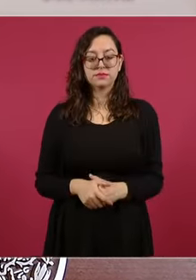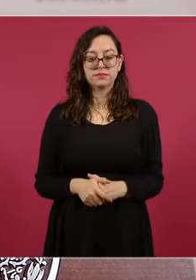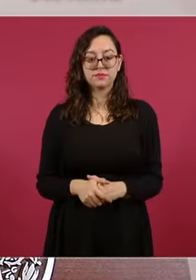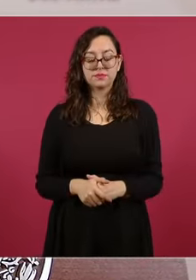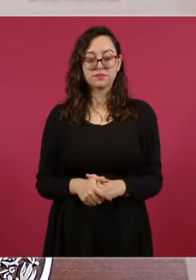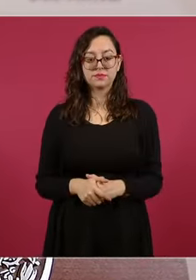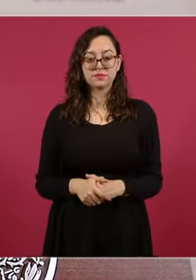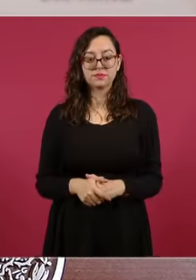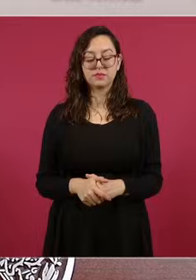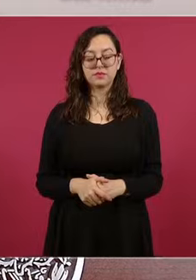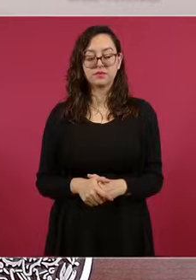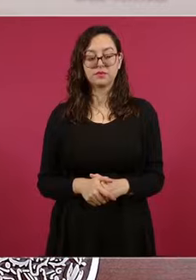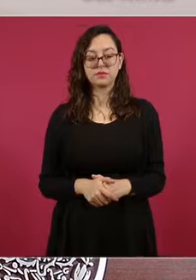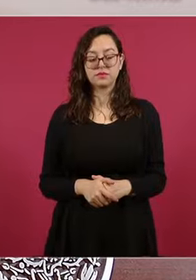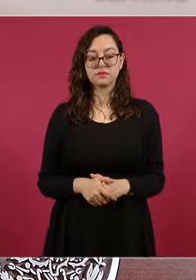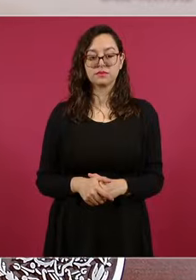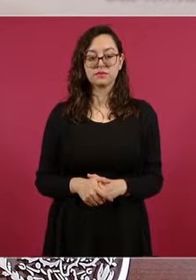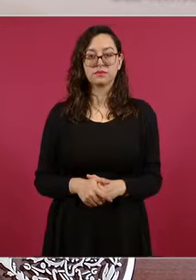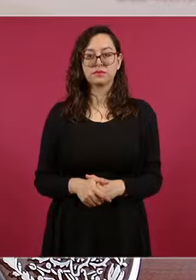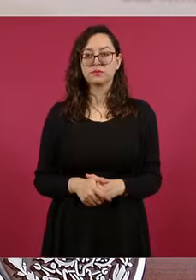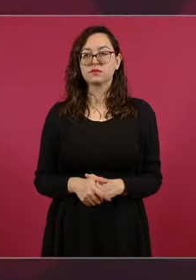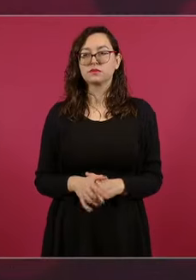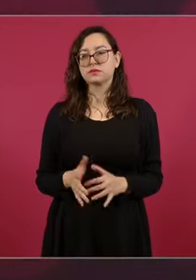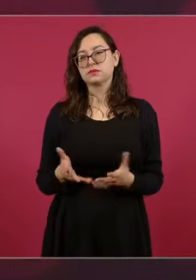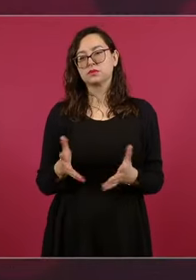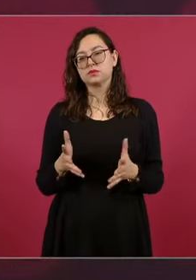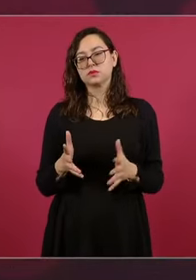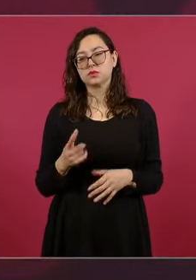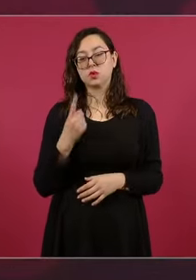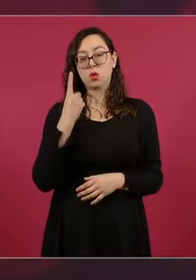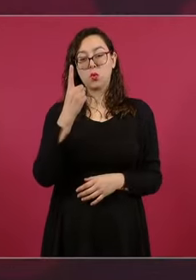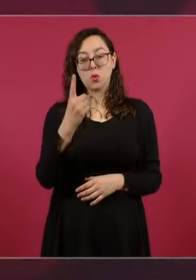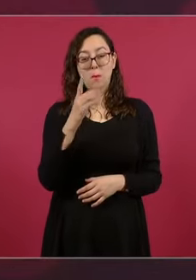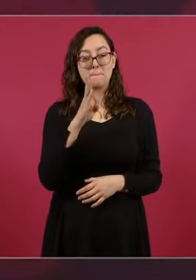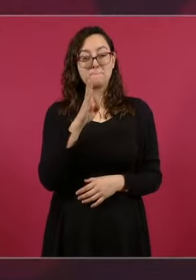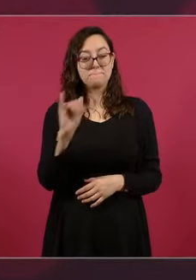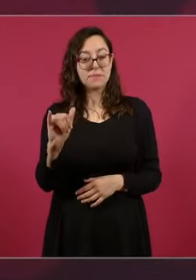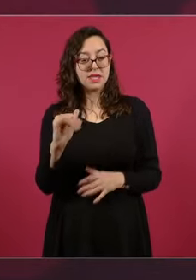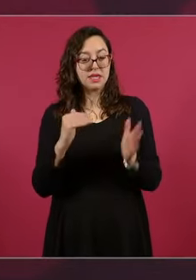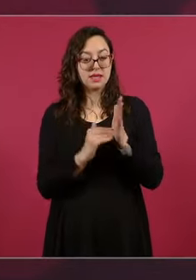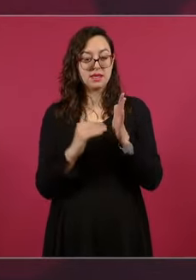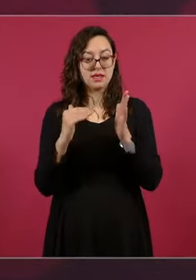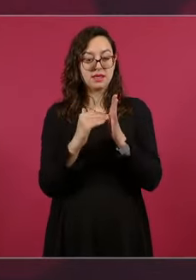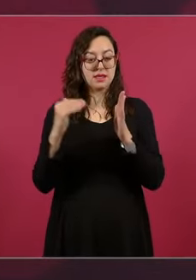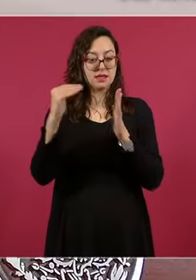se obtienen un poco más ya de